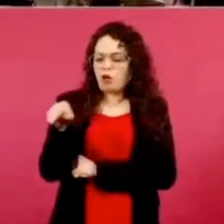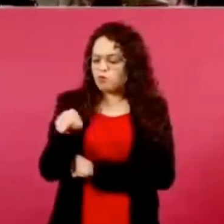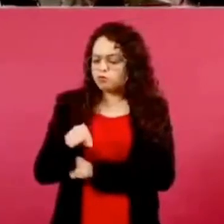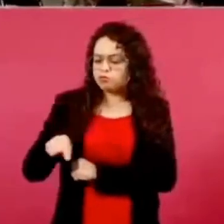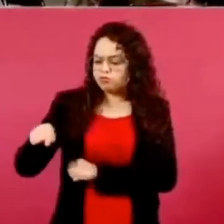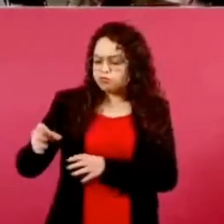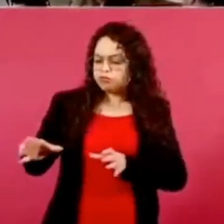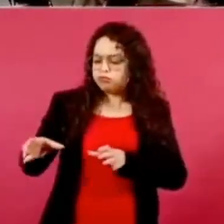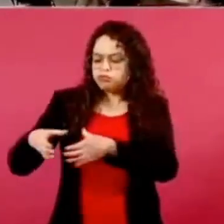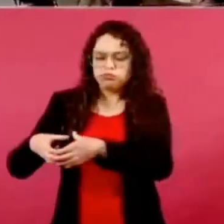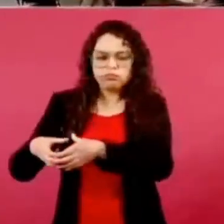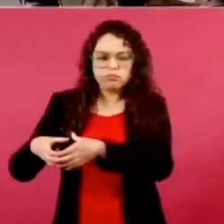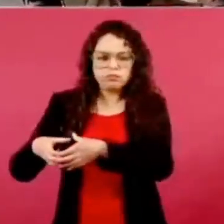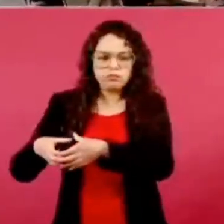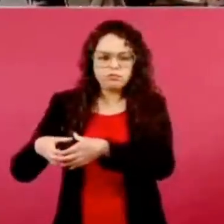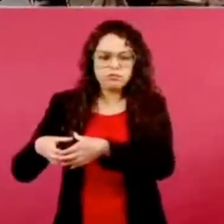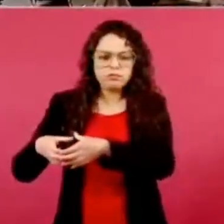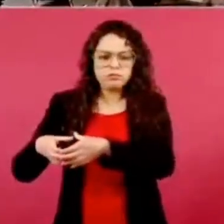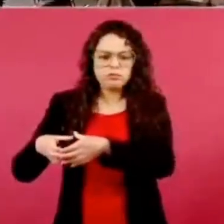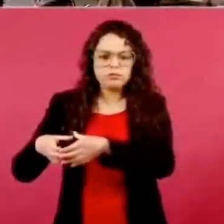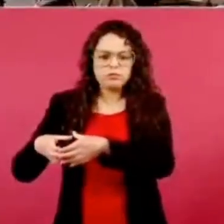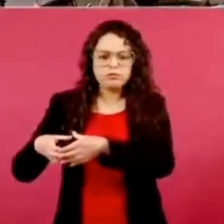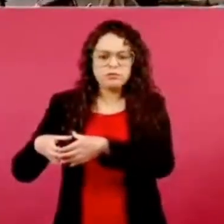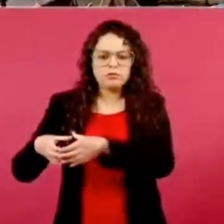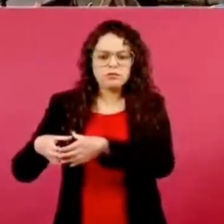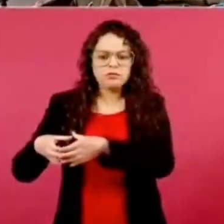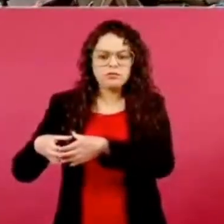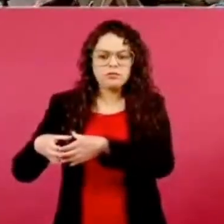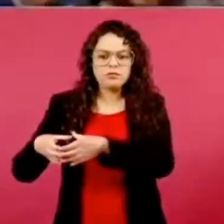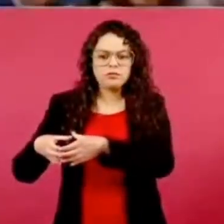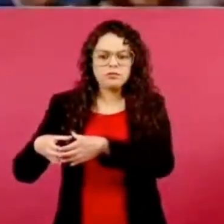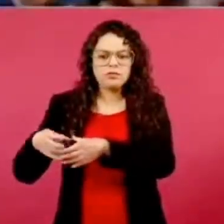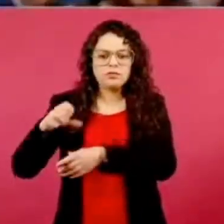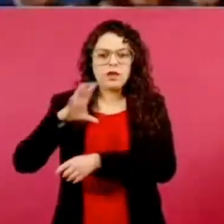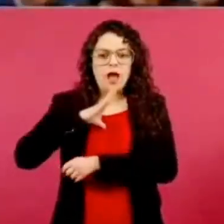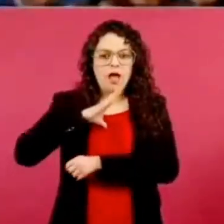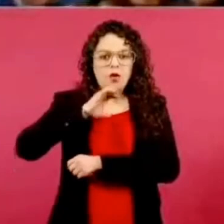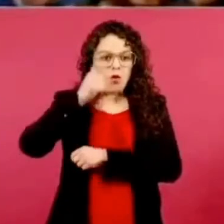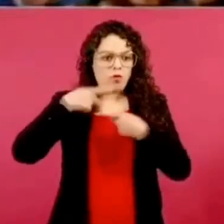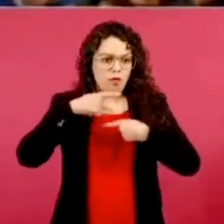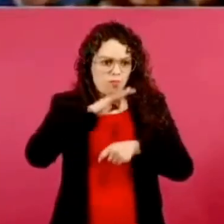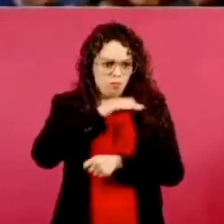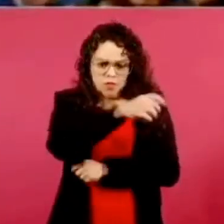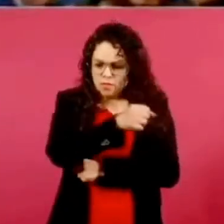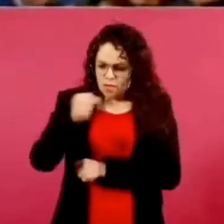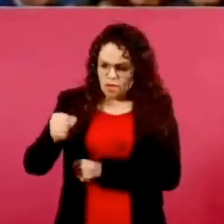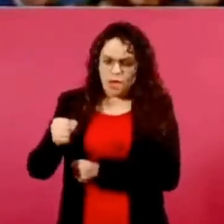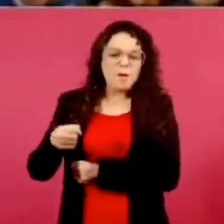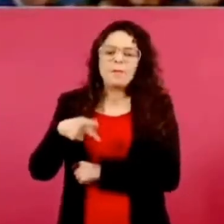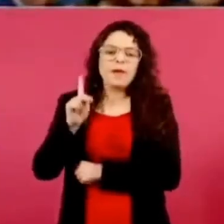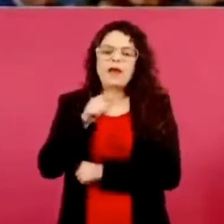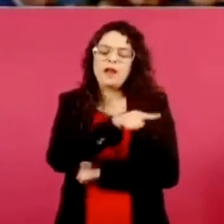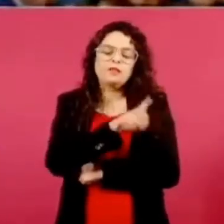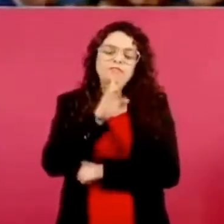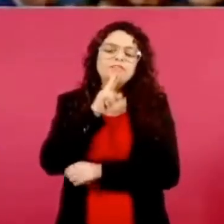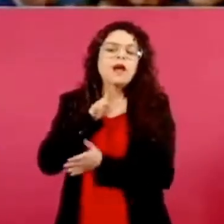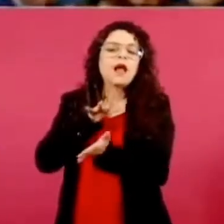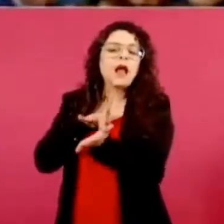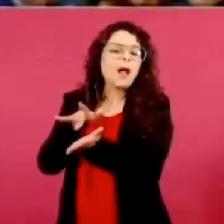la posibilidad de haber estado en esos puestos, pero bueno, aquí le echaban la mano los